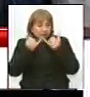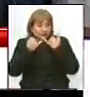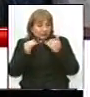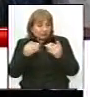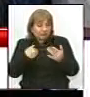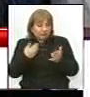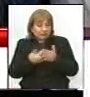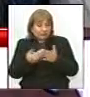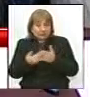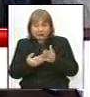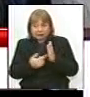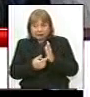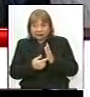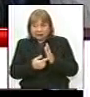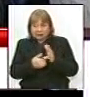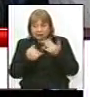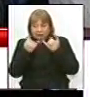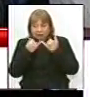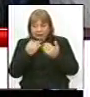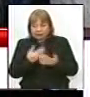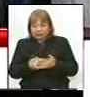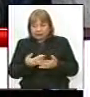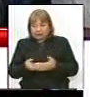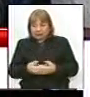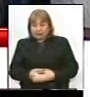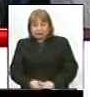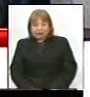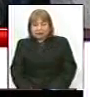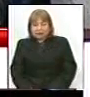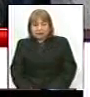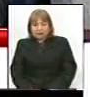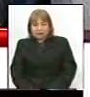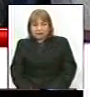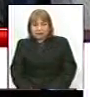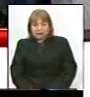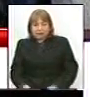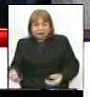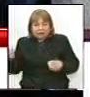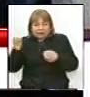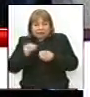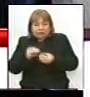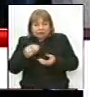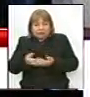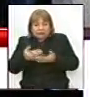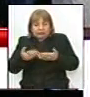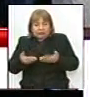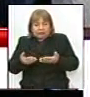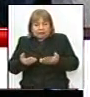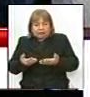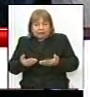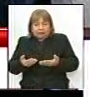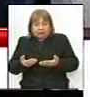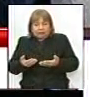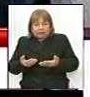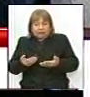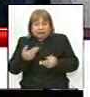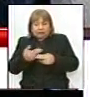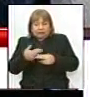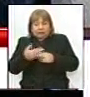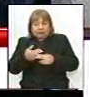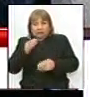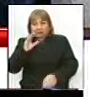sustentaba el informe yo no lo he sustentado yo he aportado obviamente un elemento llamado